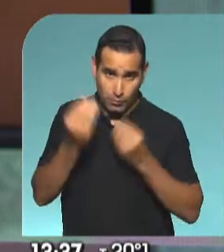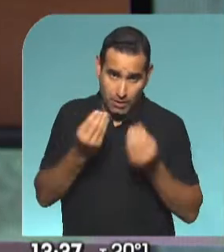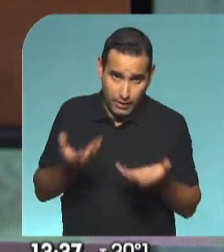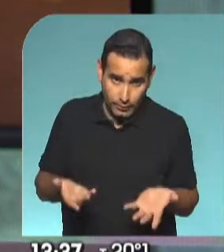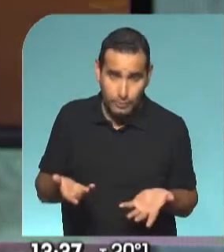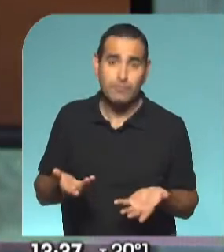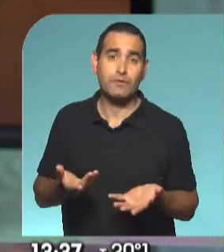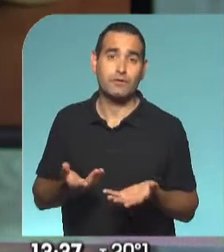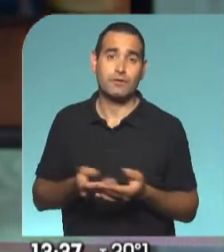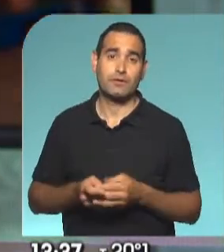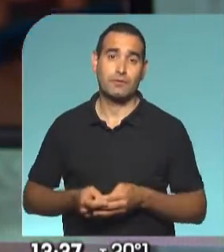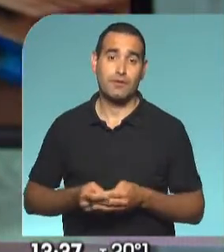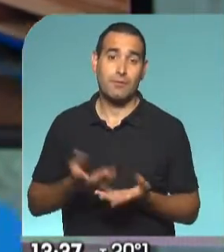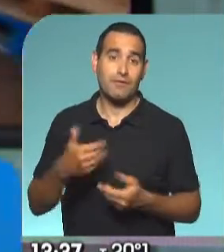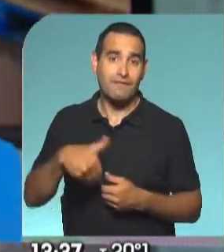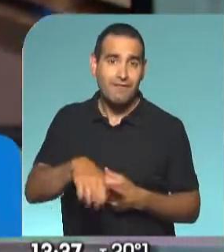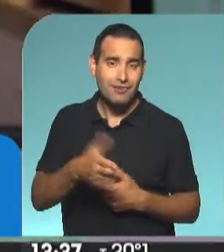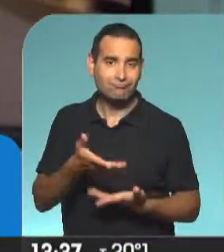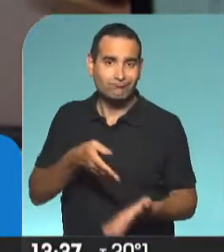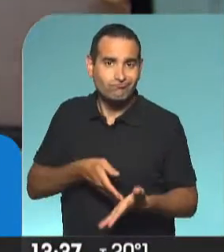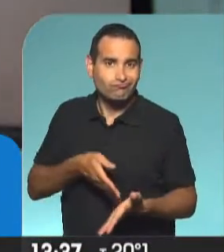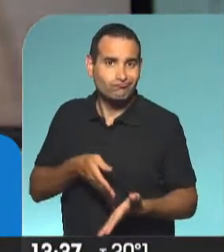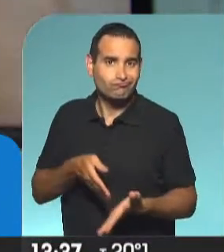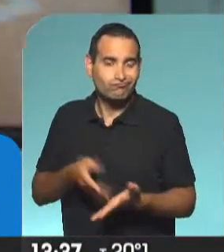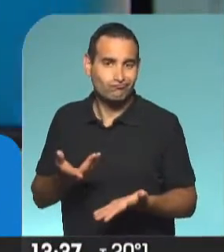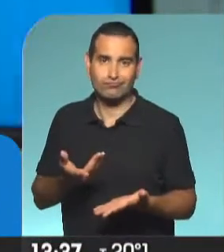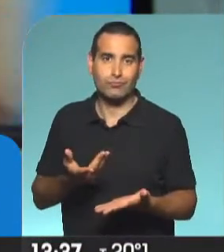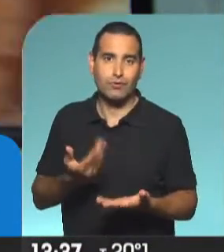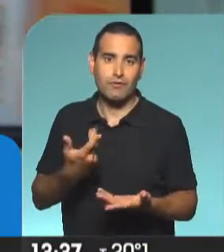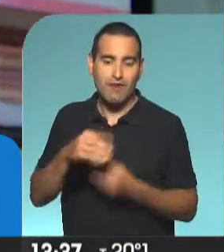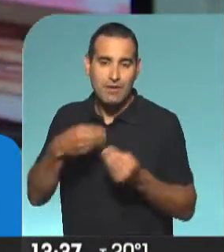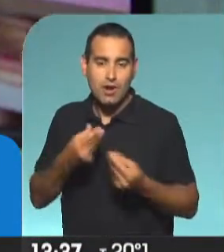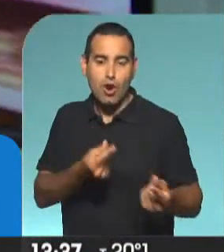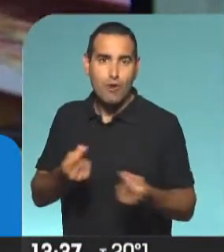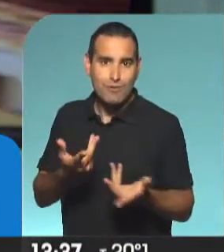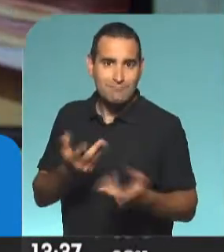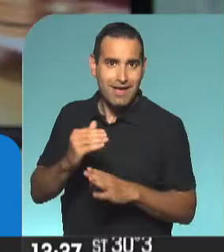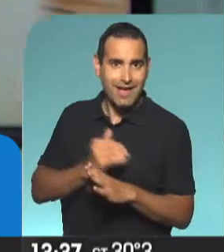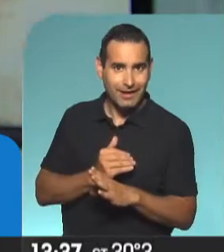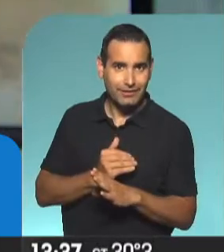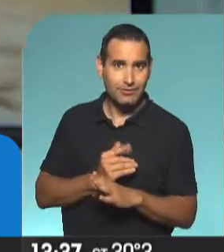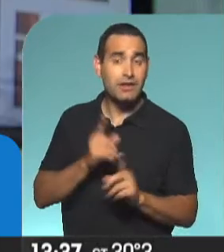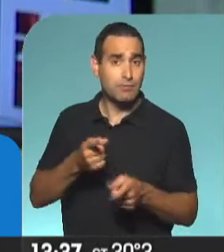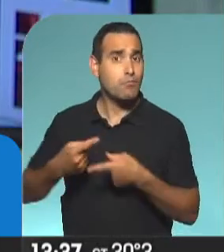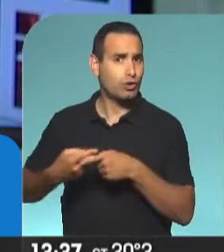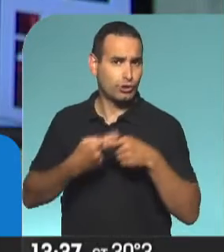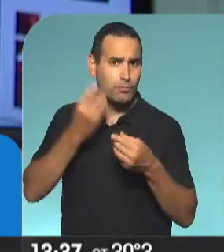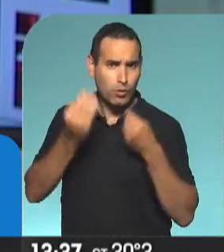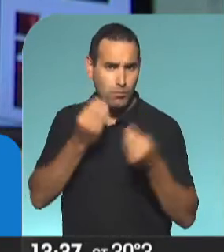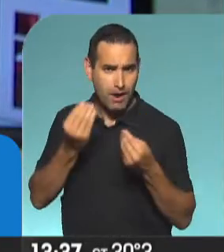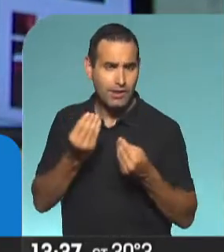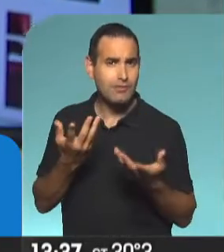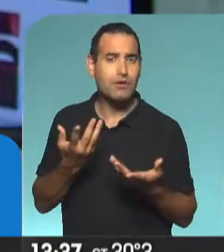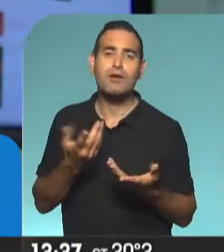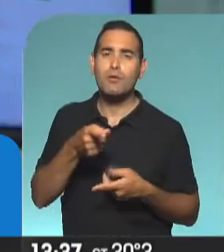por las restricciones que puede haber para para la mesa familiar y preocupa políticamente pues tiene mucho impacto el tema de que de como